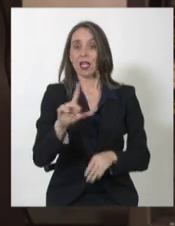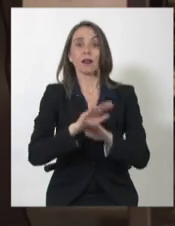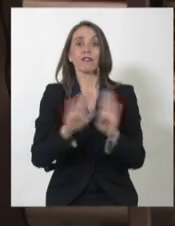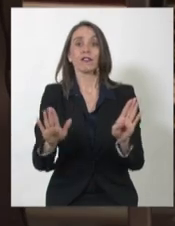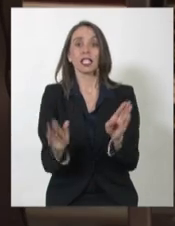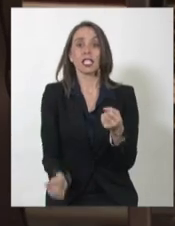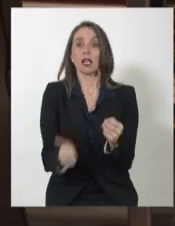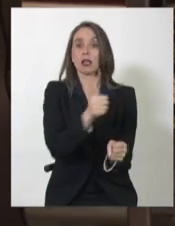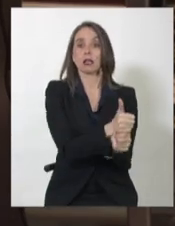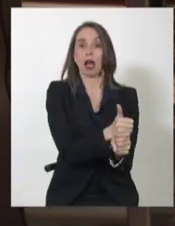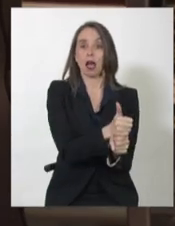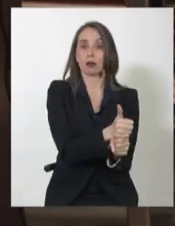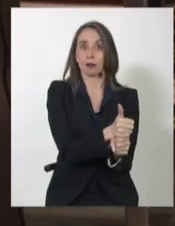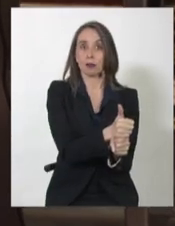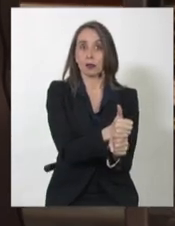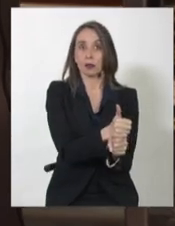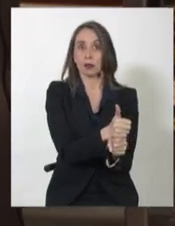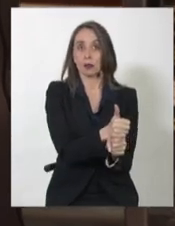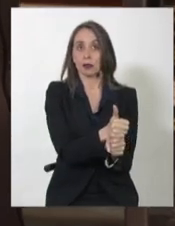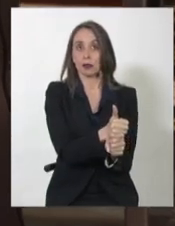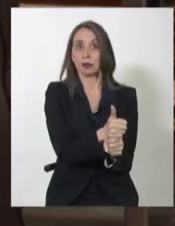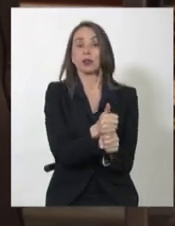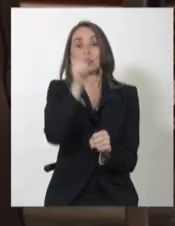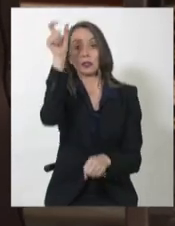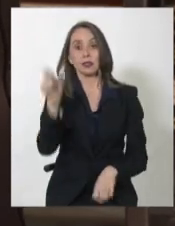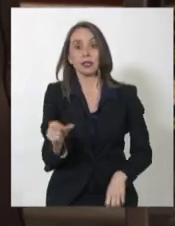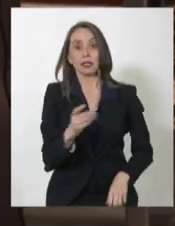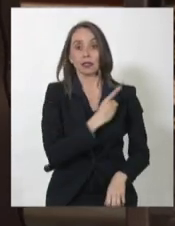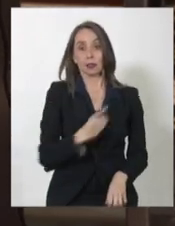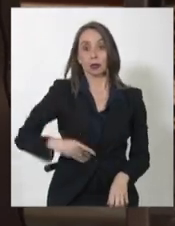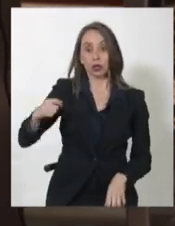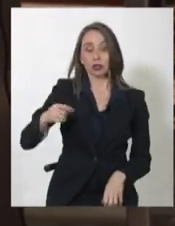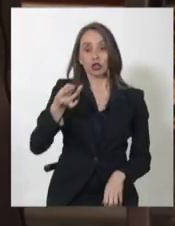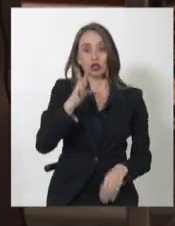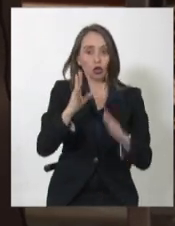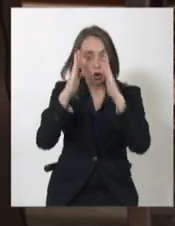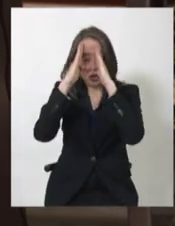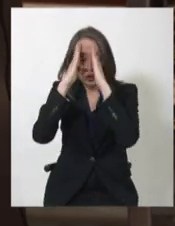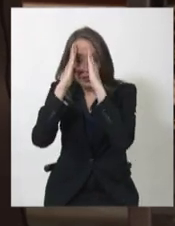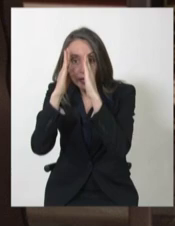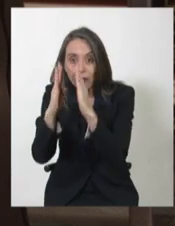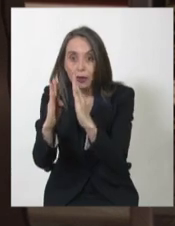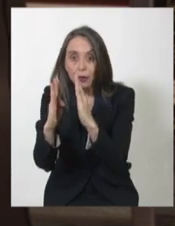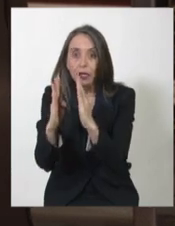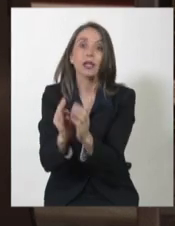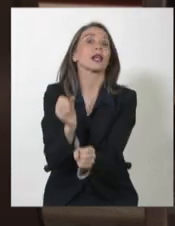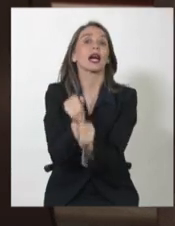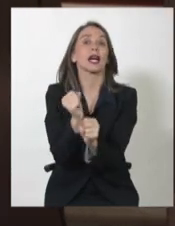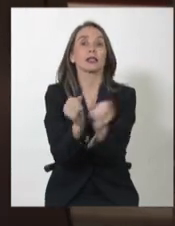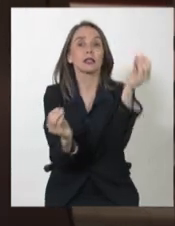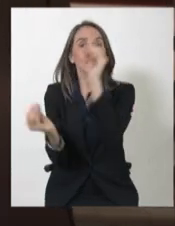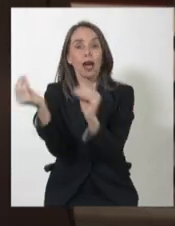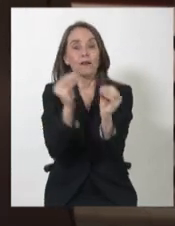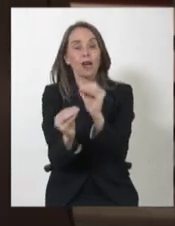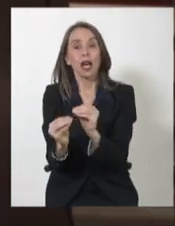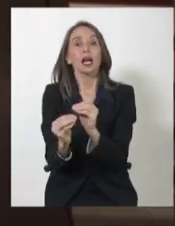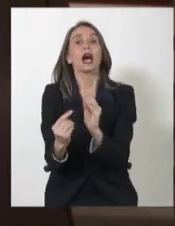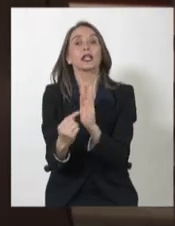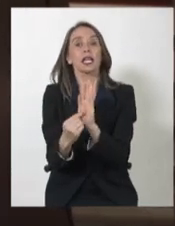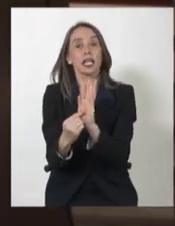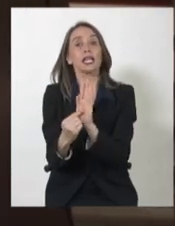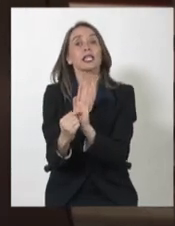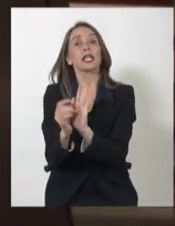cesa en sus cargos. Entonces es un parlamentario que se va a dedicar única y exclusivamente a trabajar en la convención constitucional,